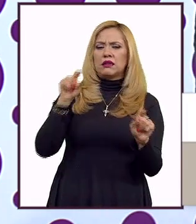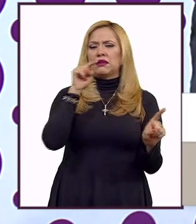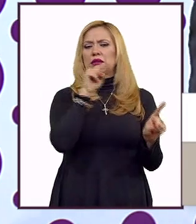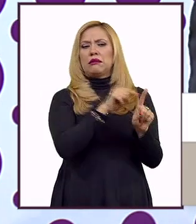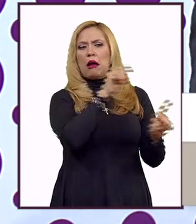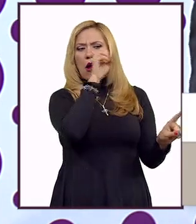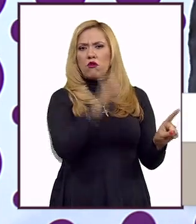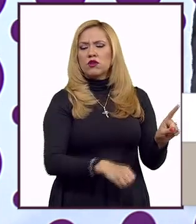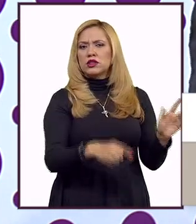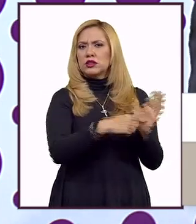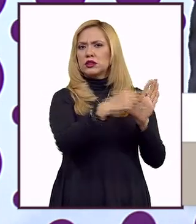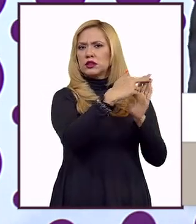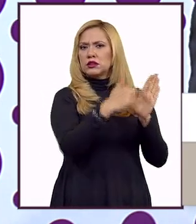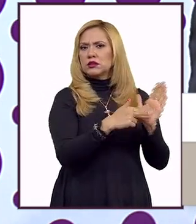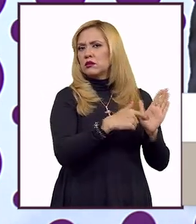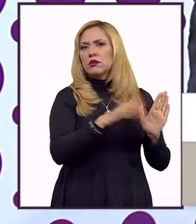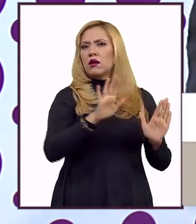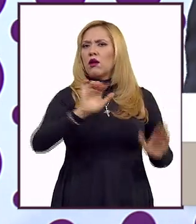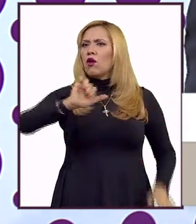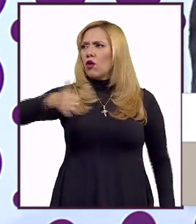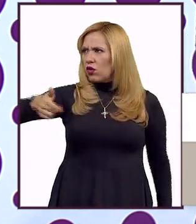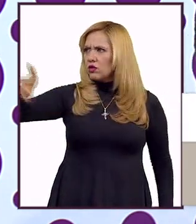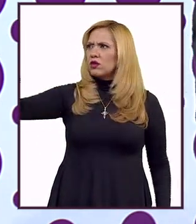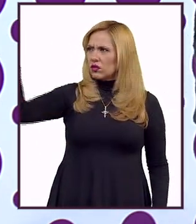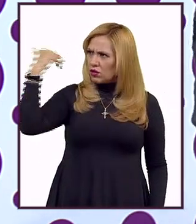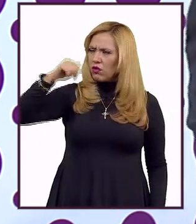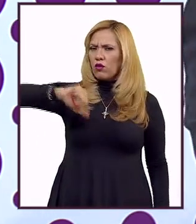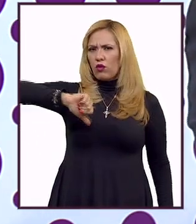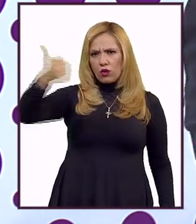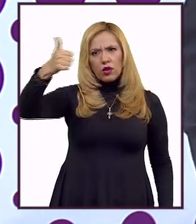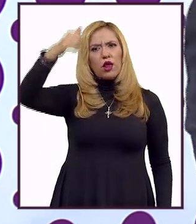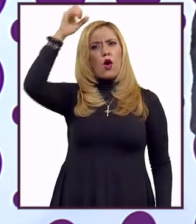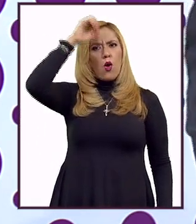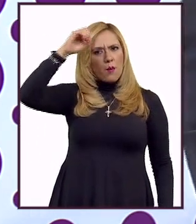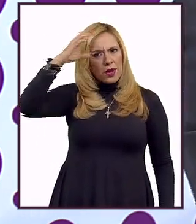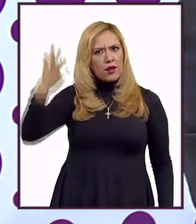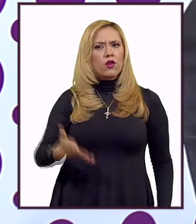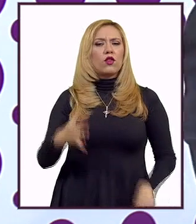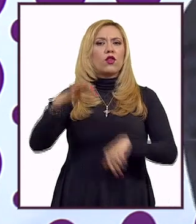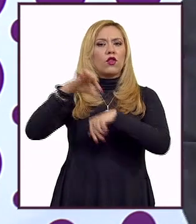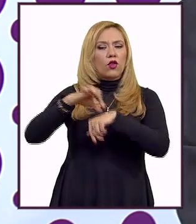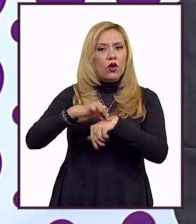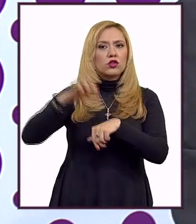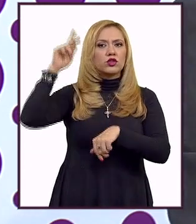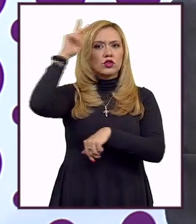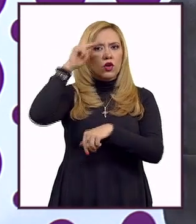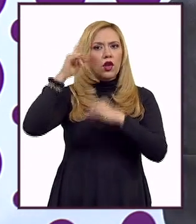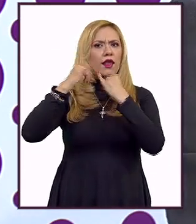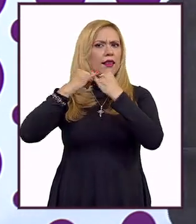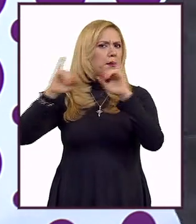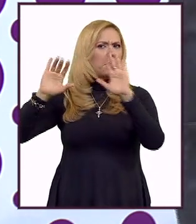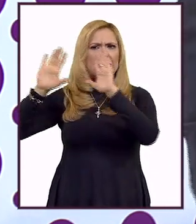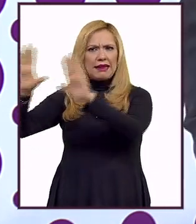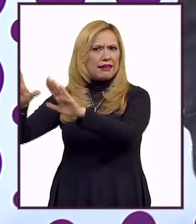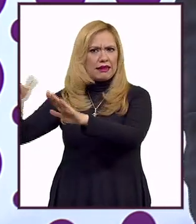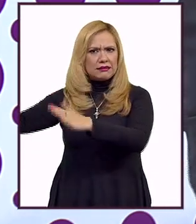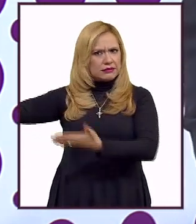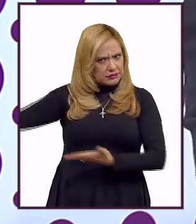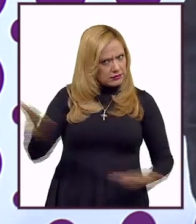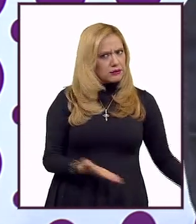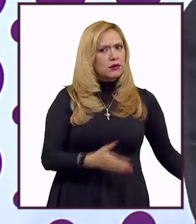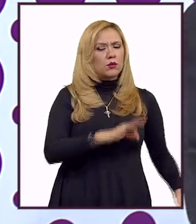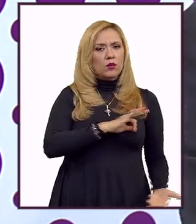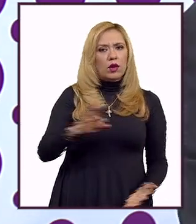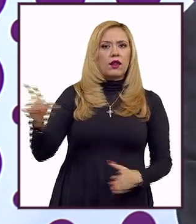no es la única prueba, sin embargo, sí se requiere que cada vez más médicos, psicólogos independientes, no funcionarios públicos, puedan empezar